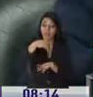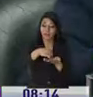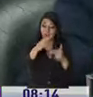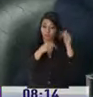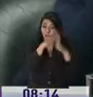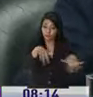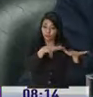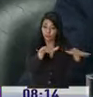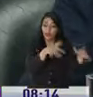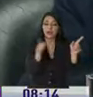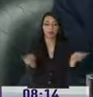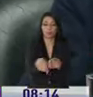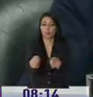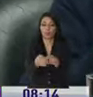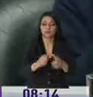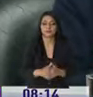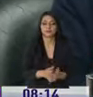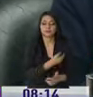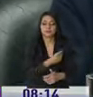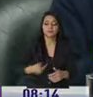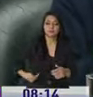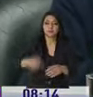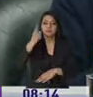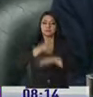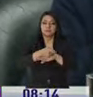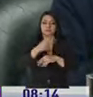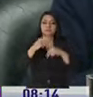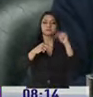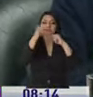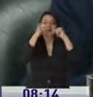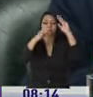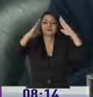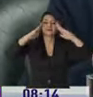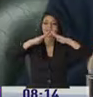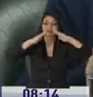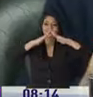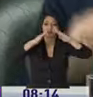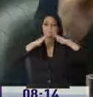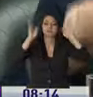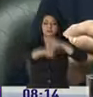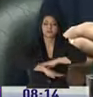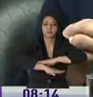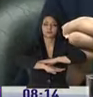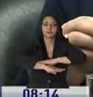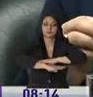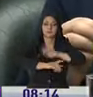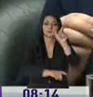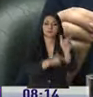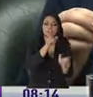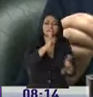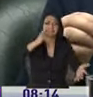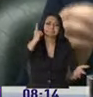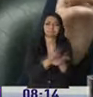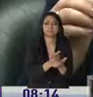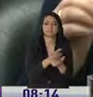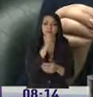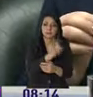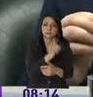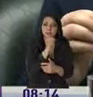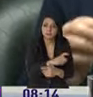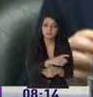Inicialmente el presidente ha dispuesto de manera puntual que se construyan las casas que son de manera gratuita para las personas que verdaderamente necesitan y están en